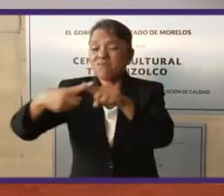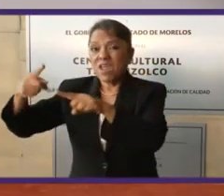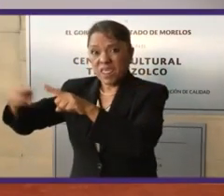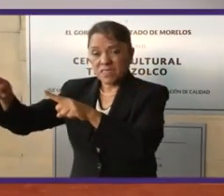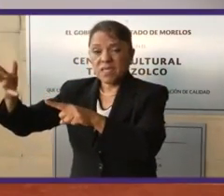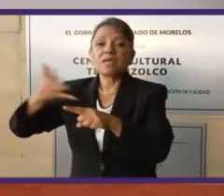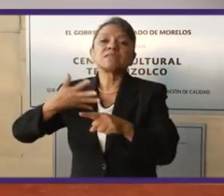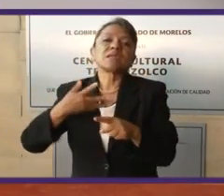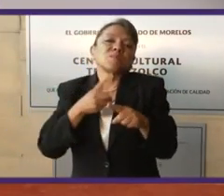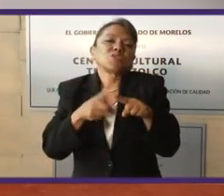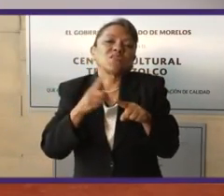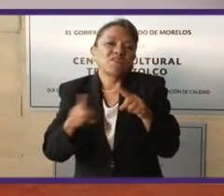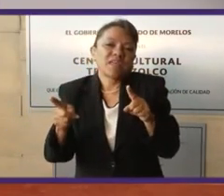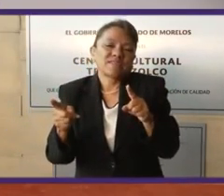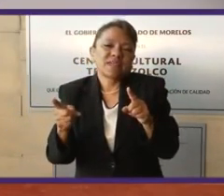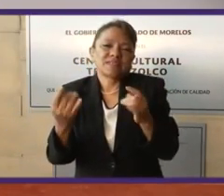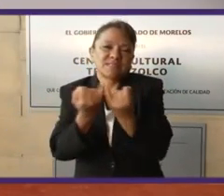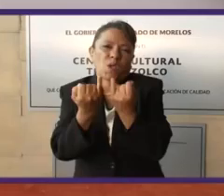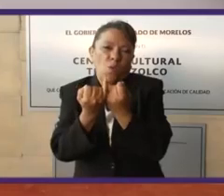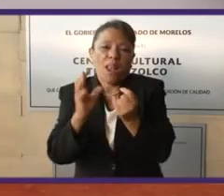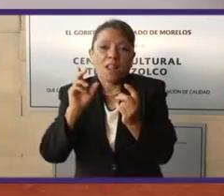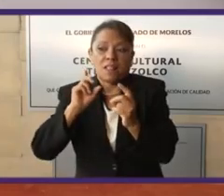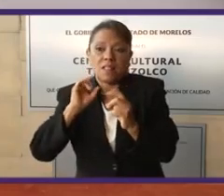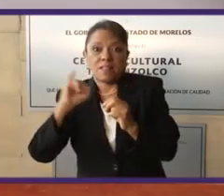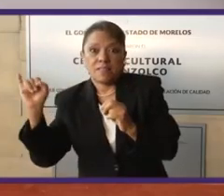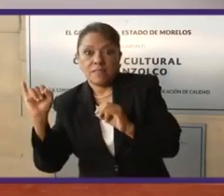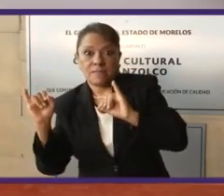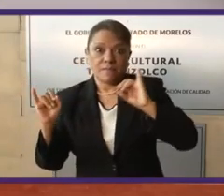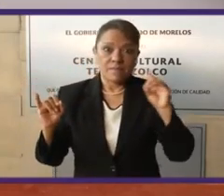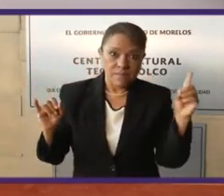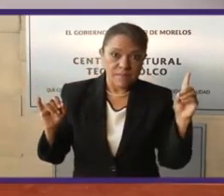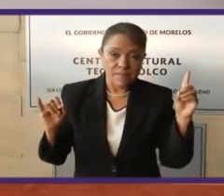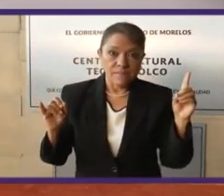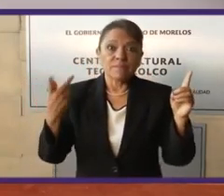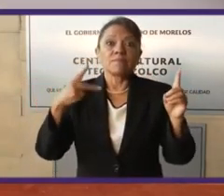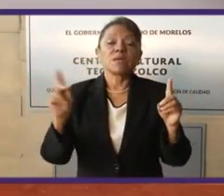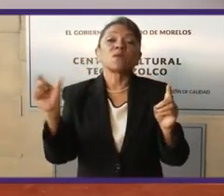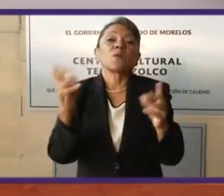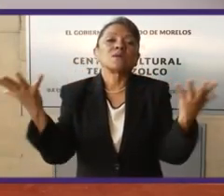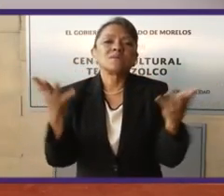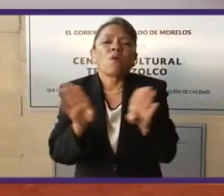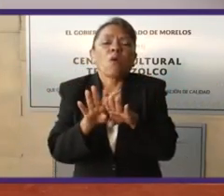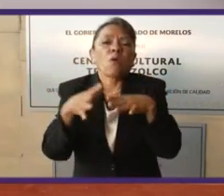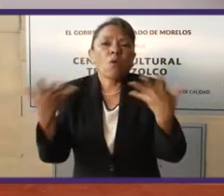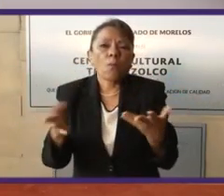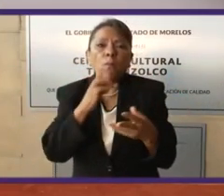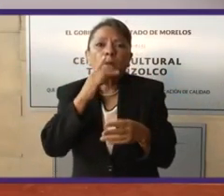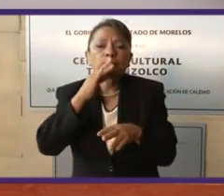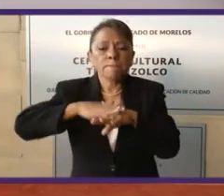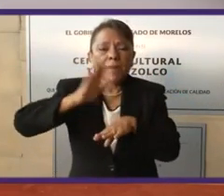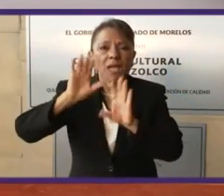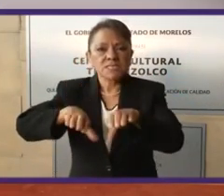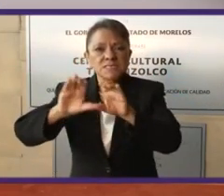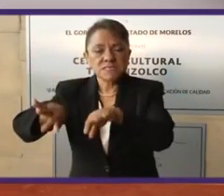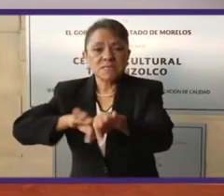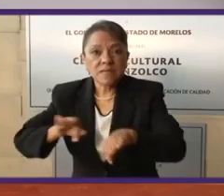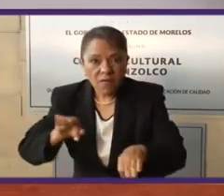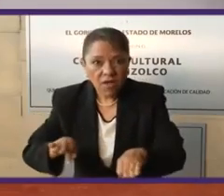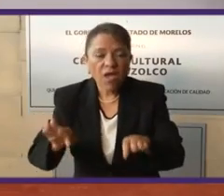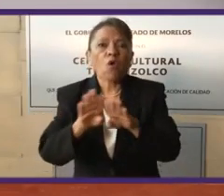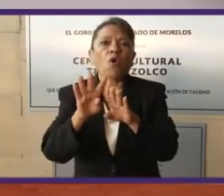diferentes, la derecha, la izquierda, cuando hablamos de cómo generar empleo, cómo atemperar la inseguridad, cómo atemperar